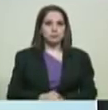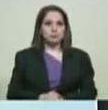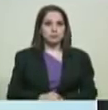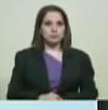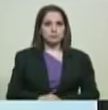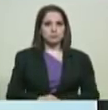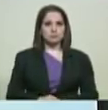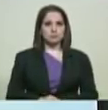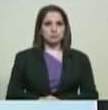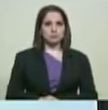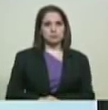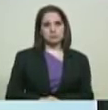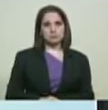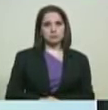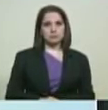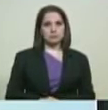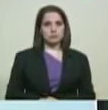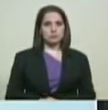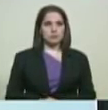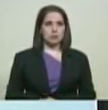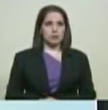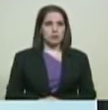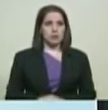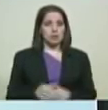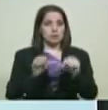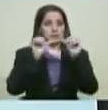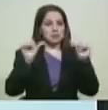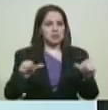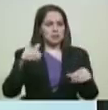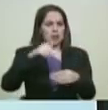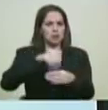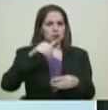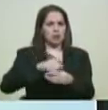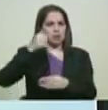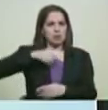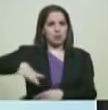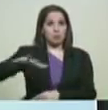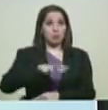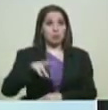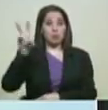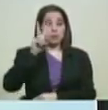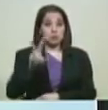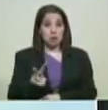Así que ahí está el sistema electoral del pueblo venezolano. Al pueblo venezolano le gusta votar.